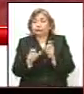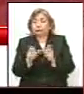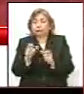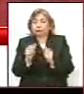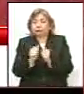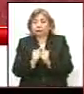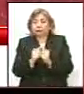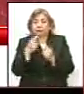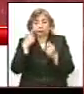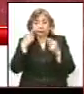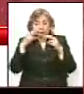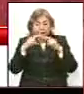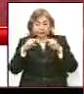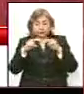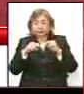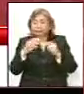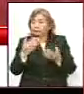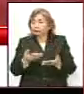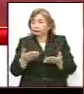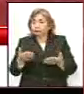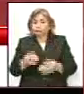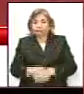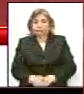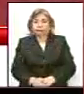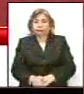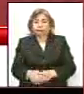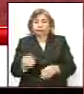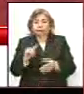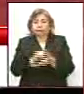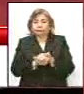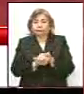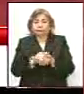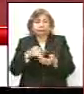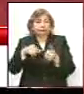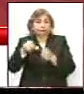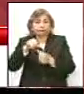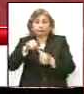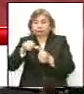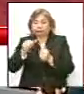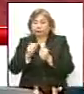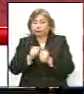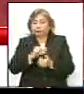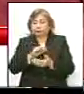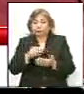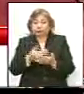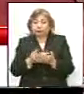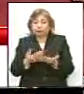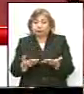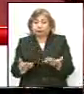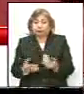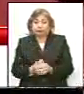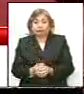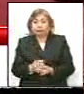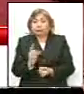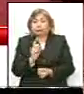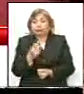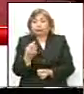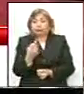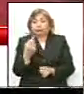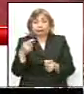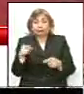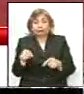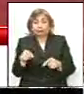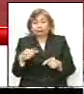que investigó este sonado caso que involucra pues presuntos actos de corrupción no solo en nuestro país